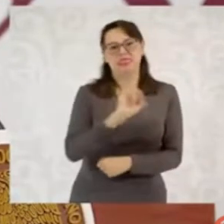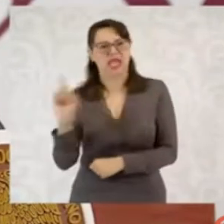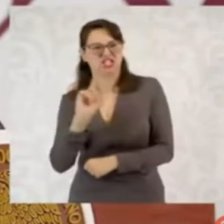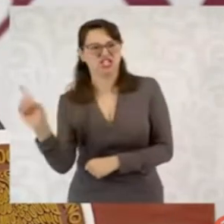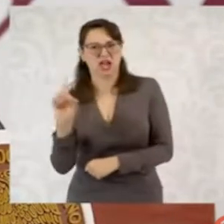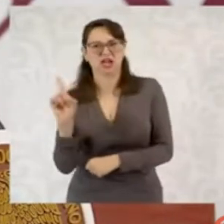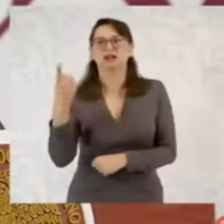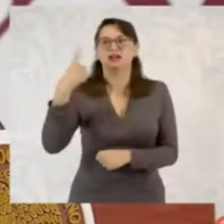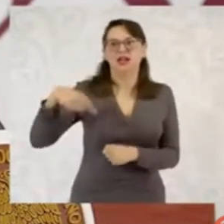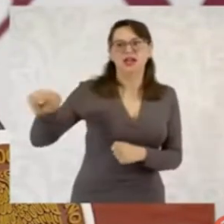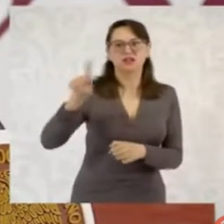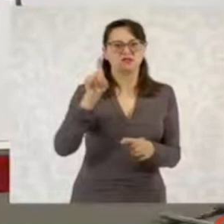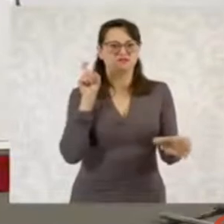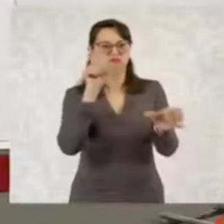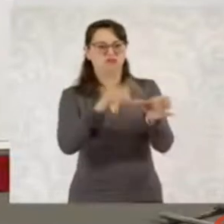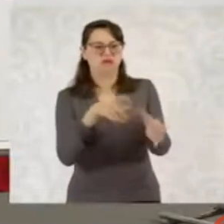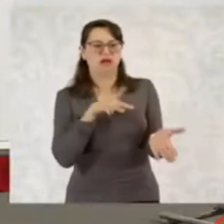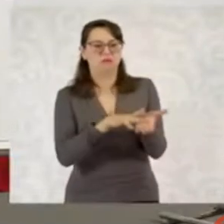inicio.